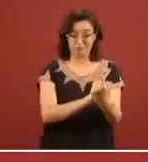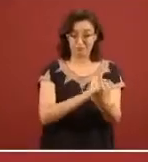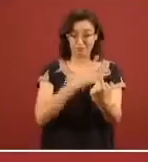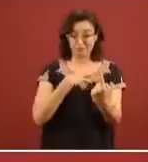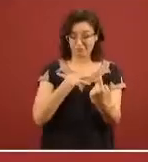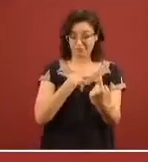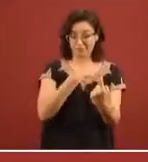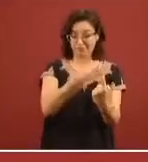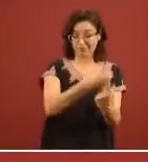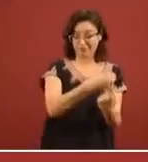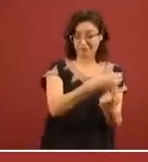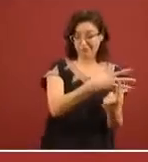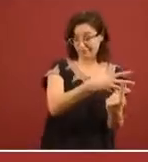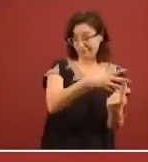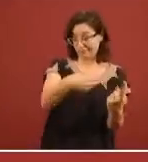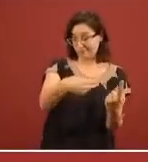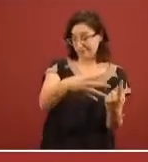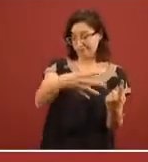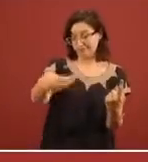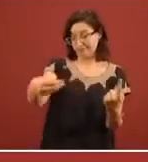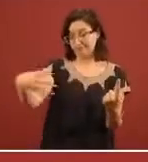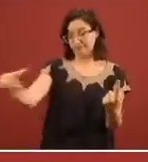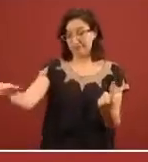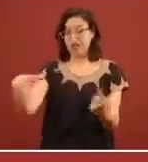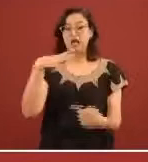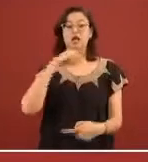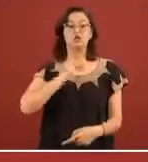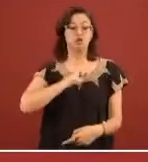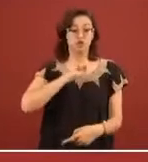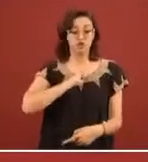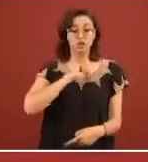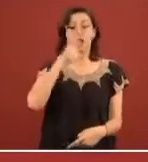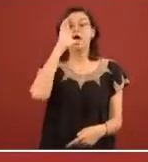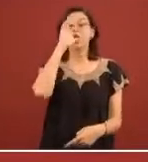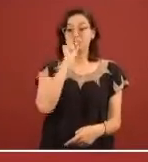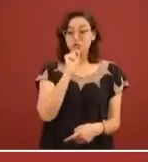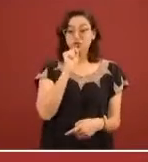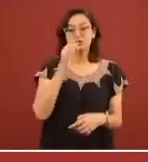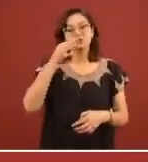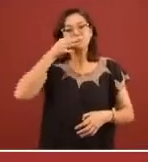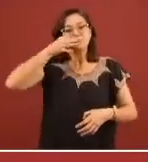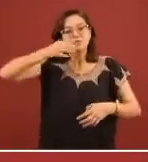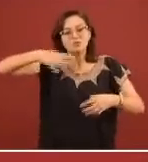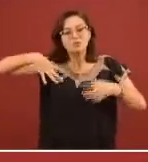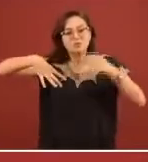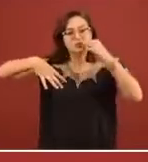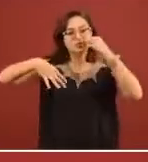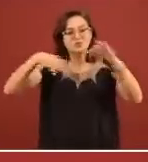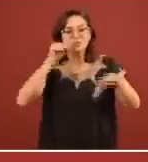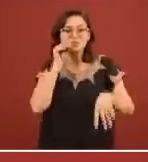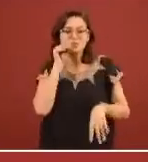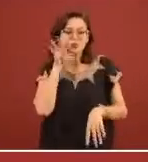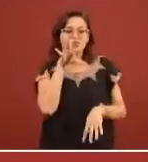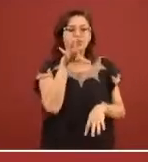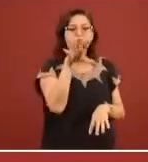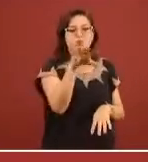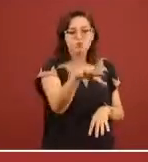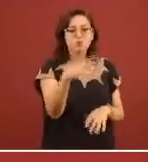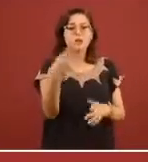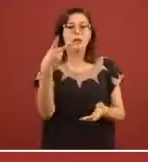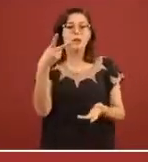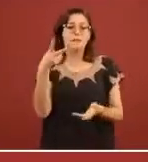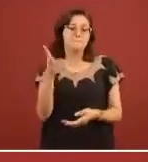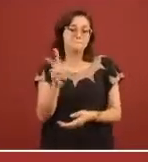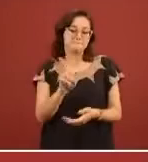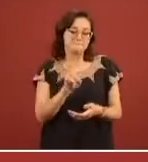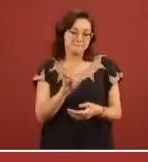persona que está enferma, que tose y estornuda, en estas gotas que salen en la tos y en los estornudos están el